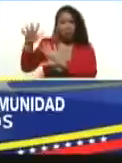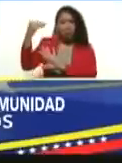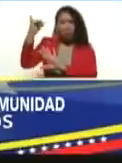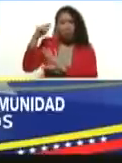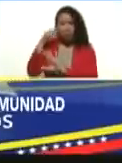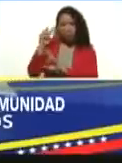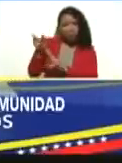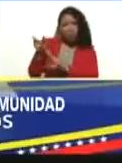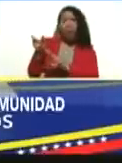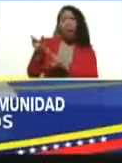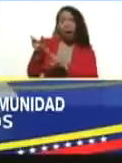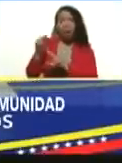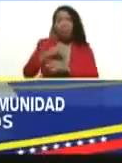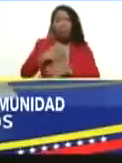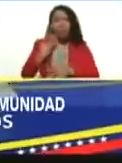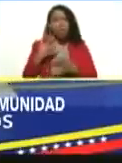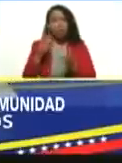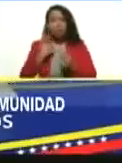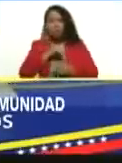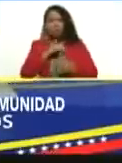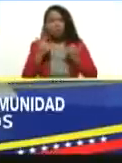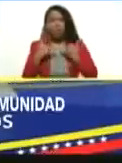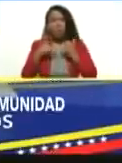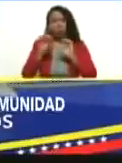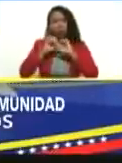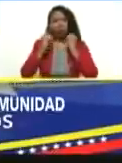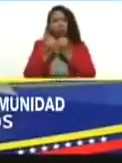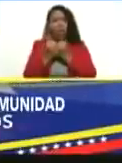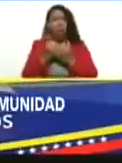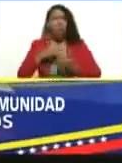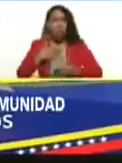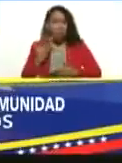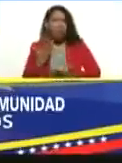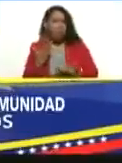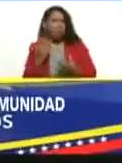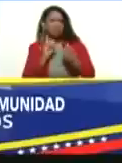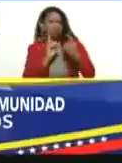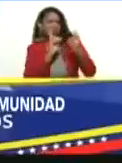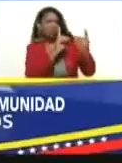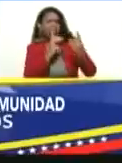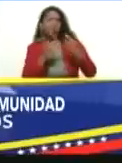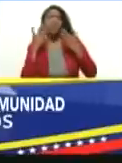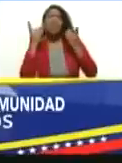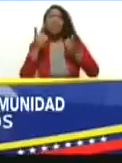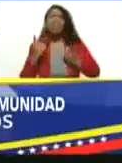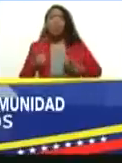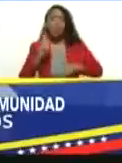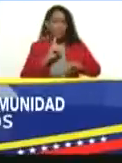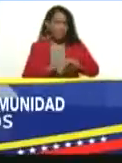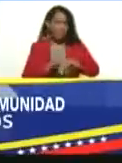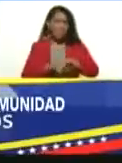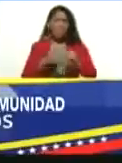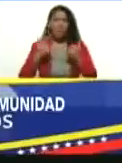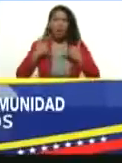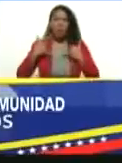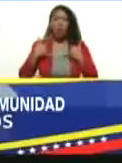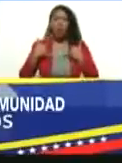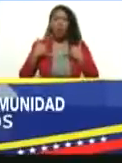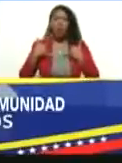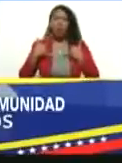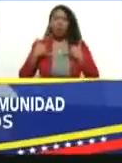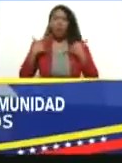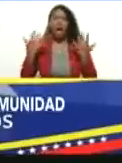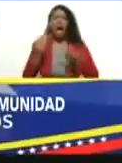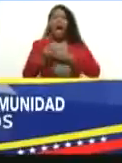nuestra organización debe discutir y decidir en su momento la